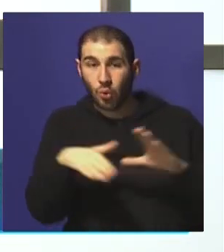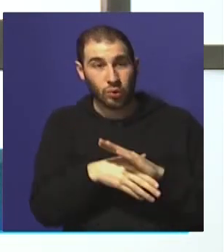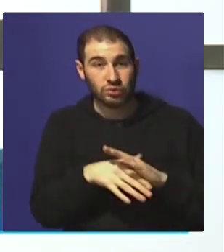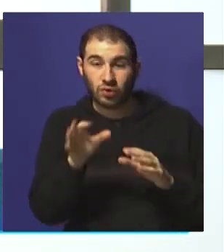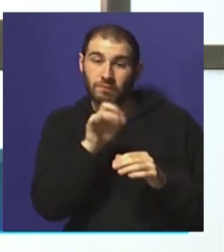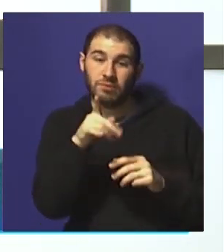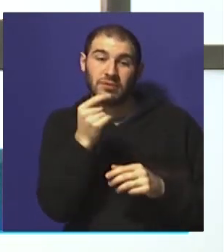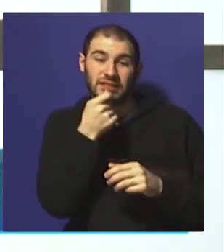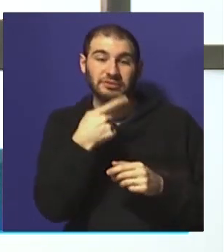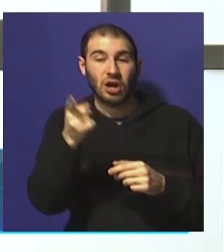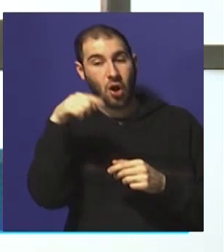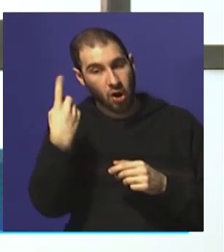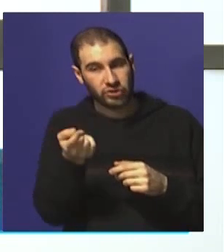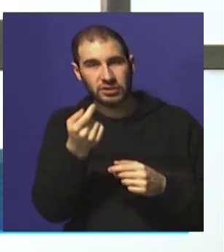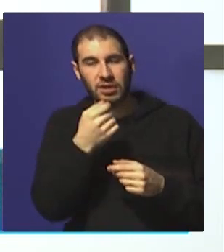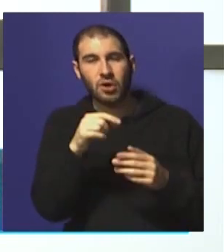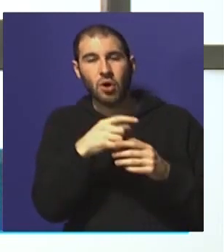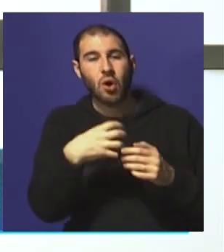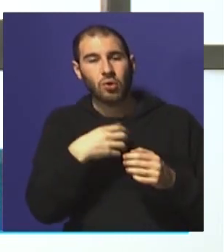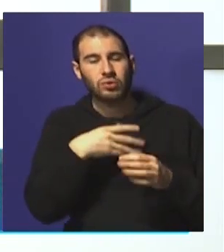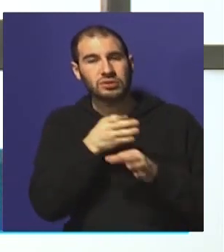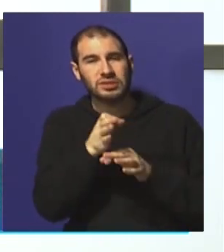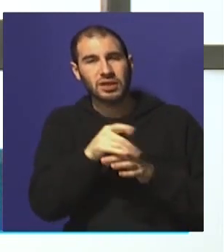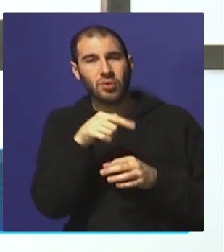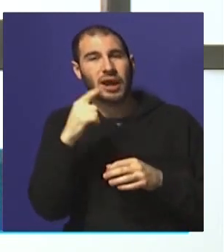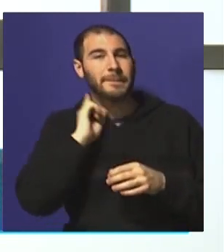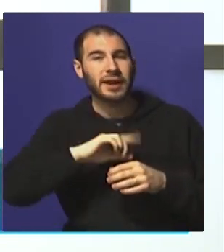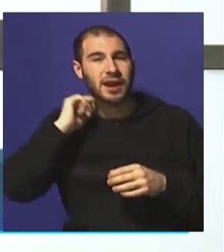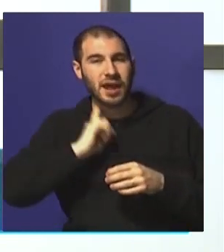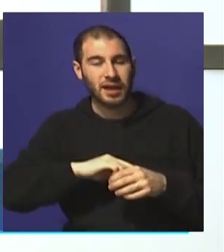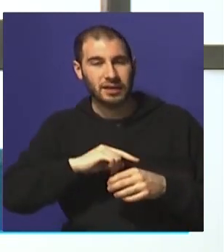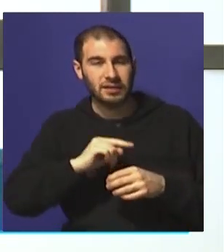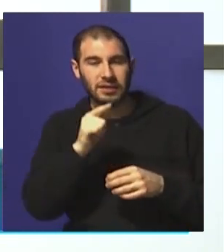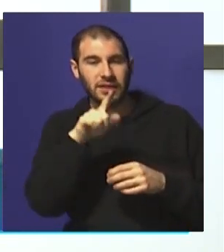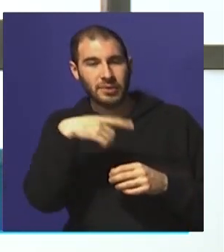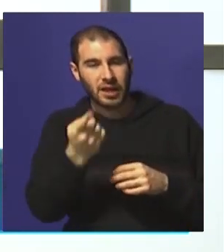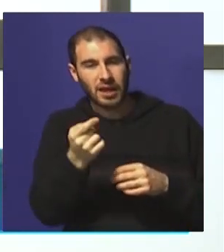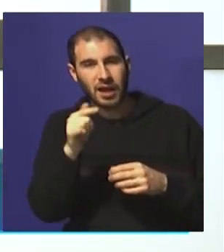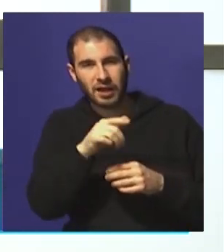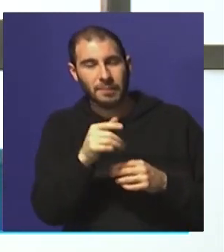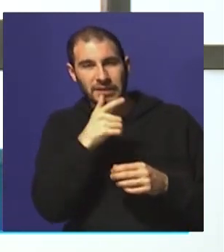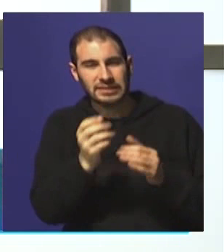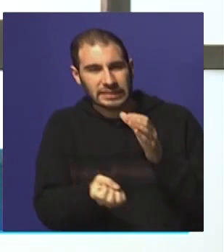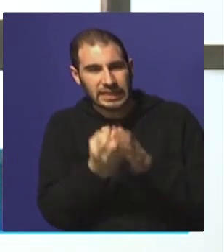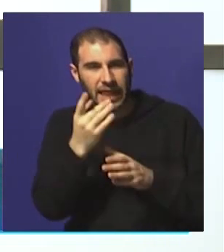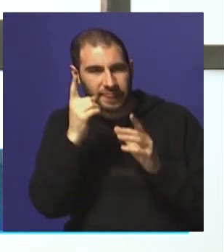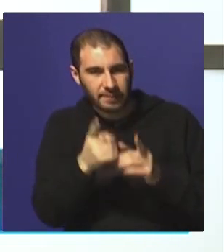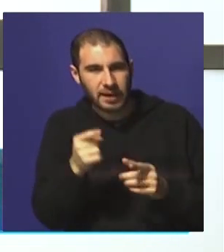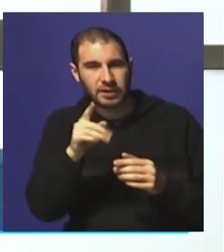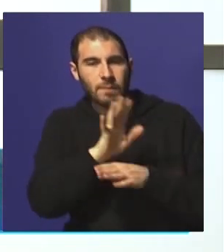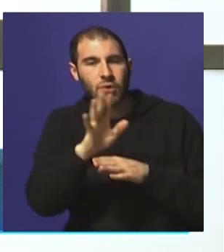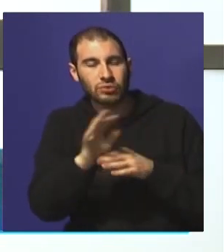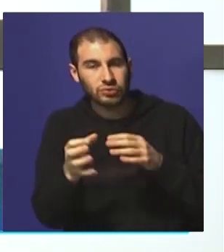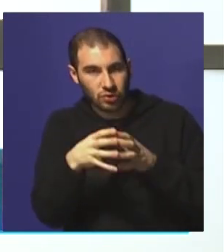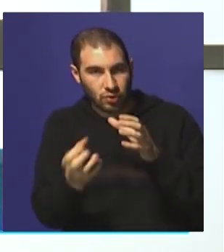así lo has dicho en otras entrevistas, por un curso que dictaban ahí en Paraná, y de repente llegás a forjar también y a ser parte de una